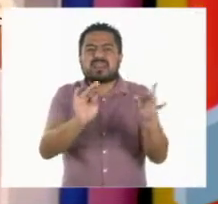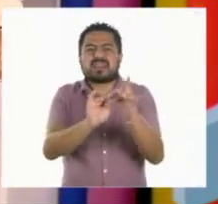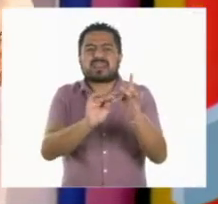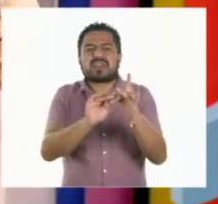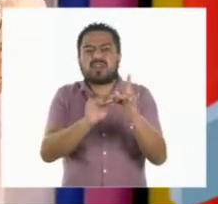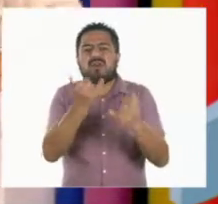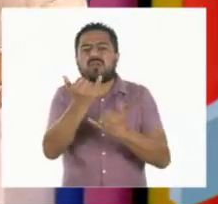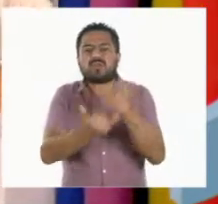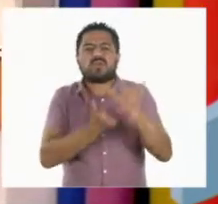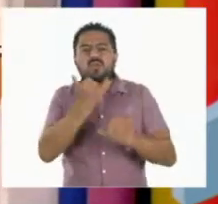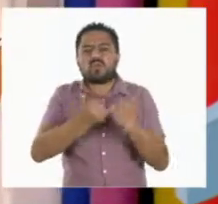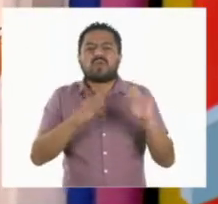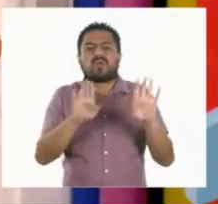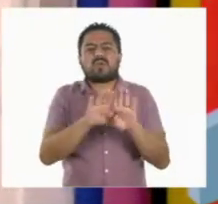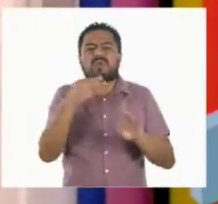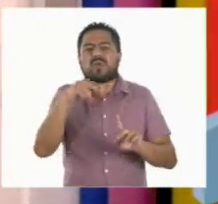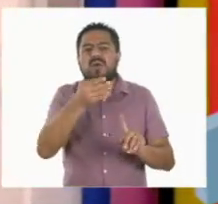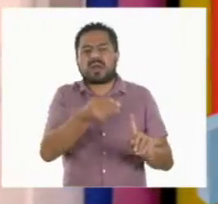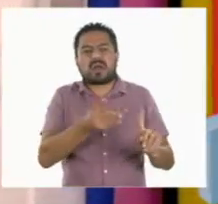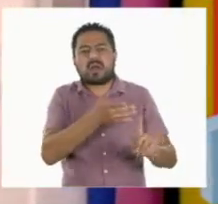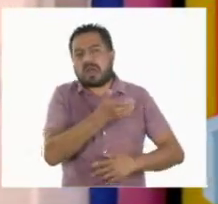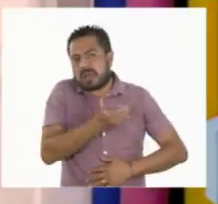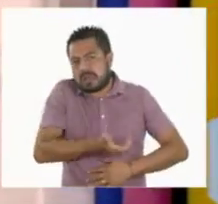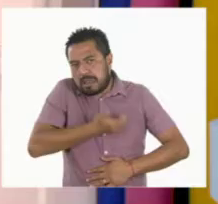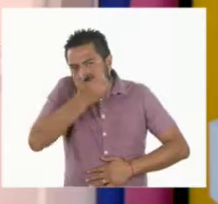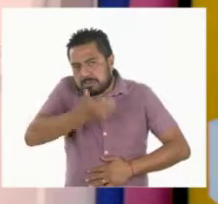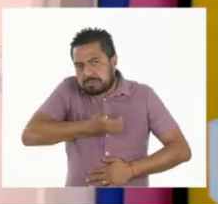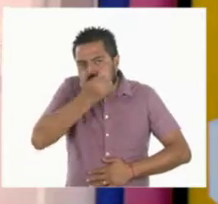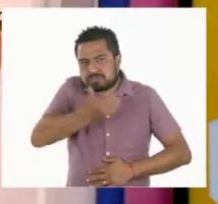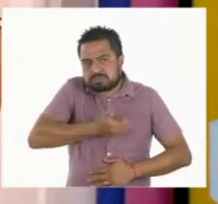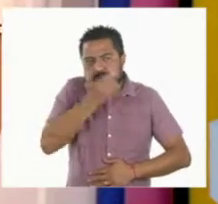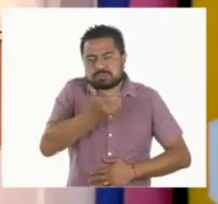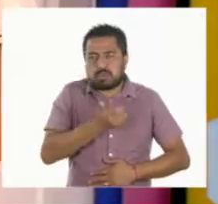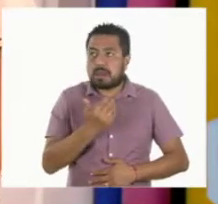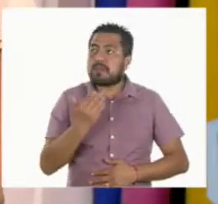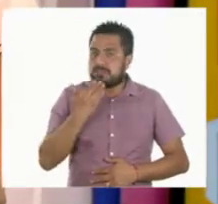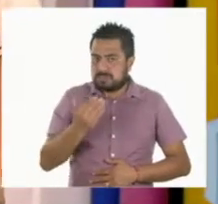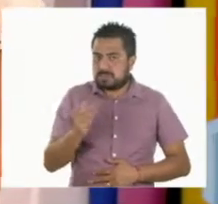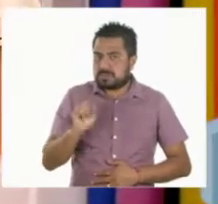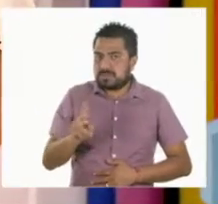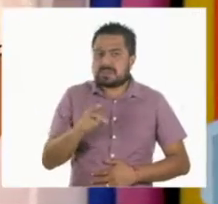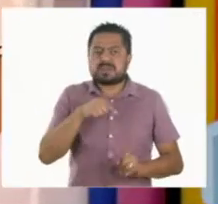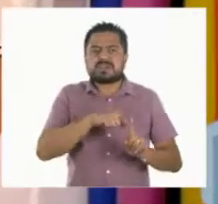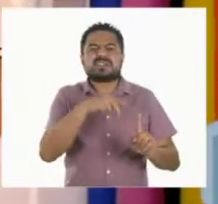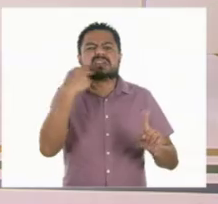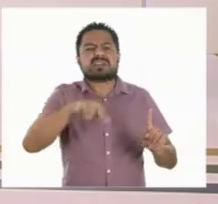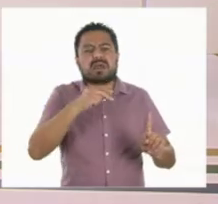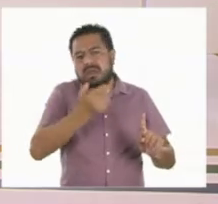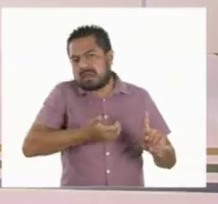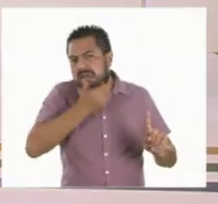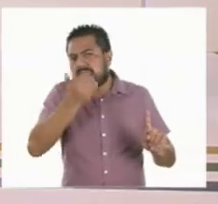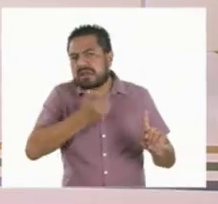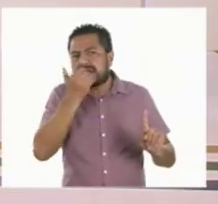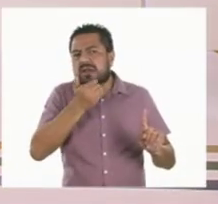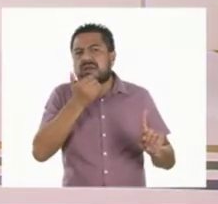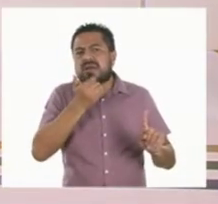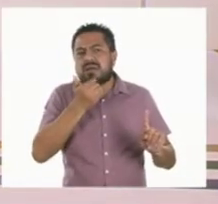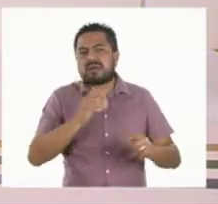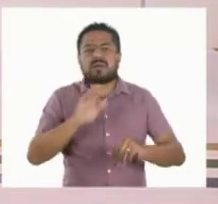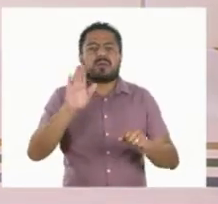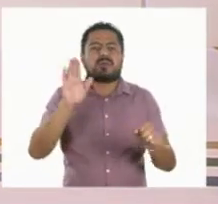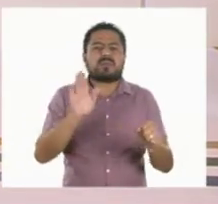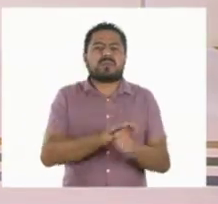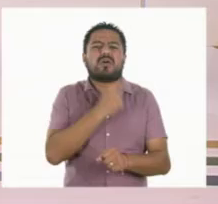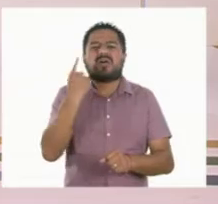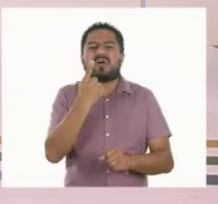de juegos que les llaman tradicionales. Oh, muy bien. Y se llaman tradicionales